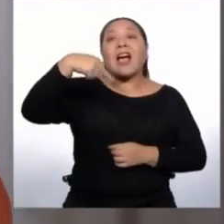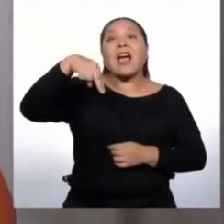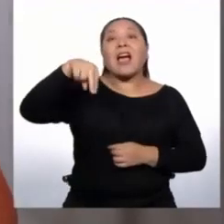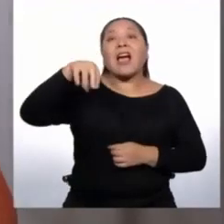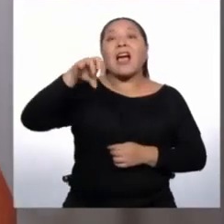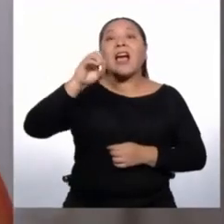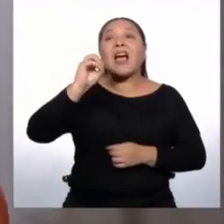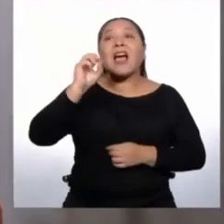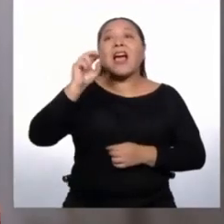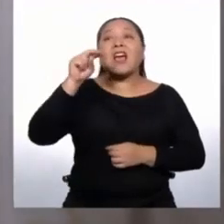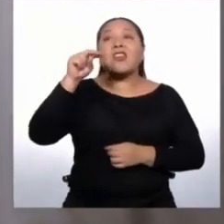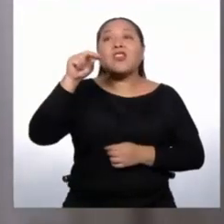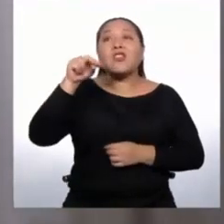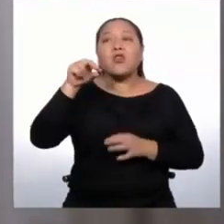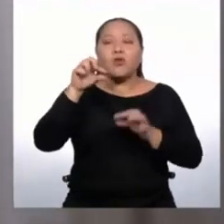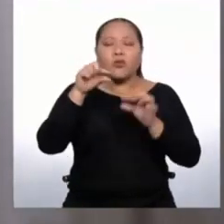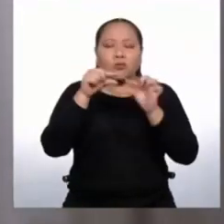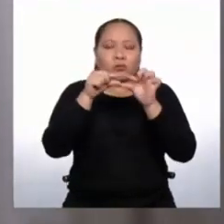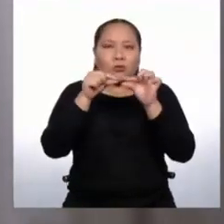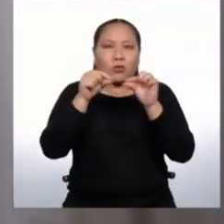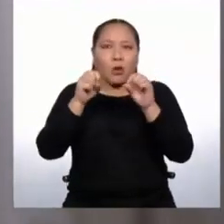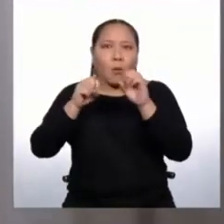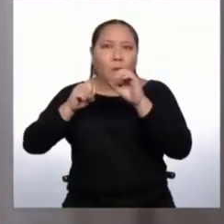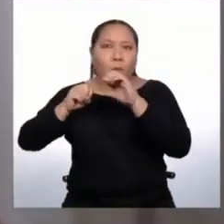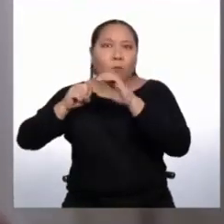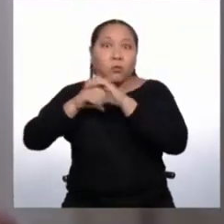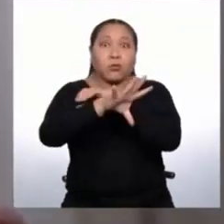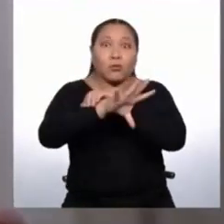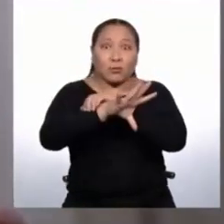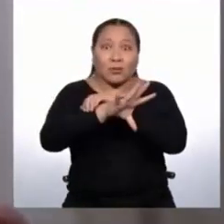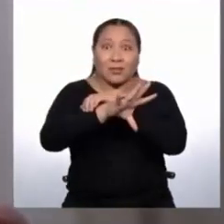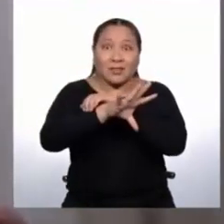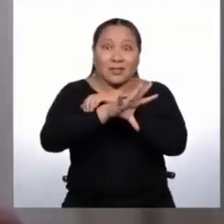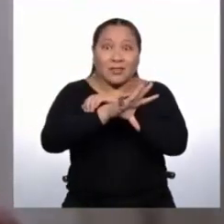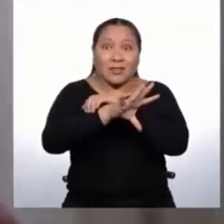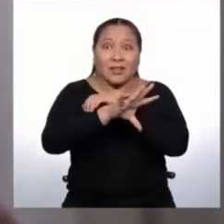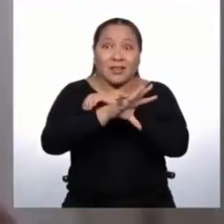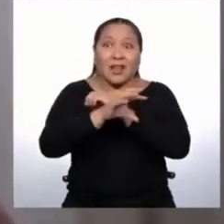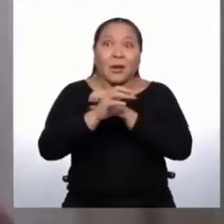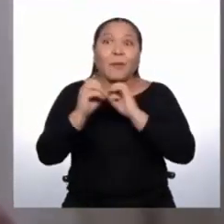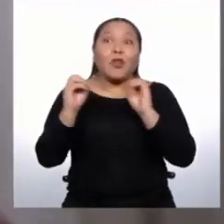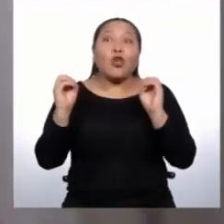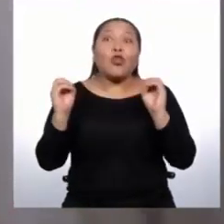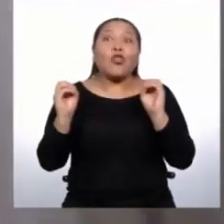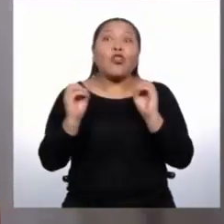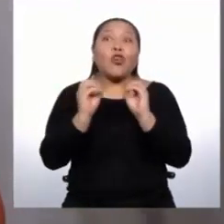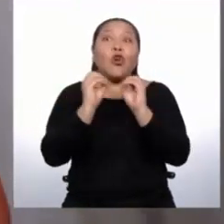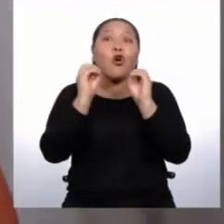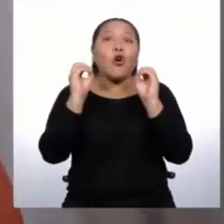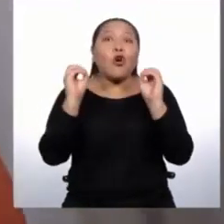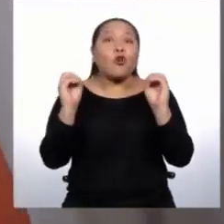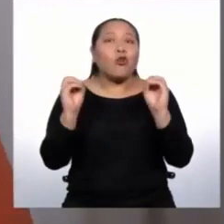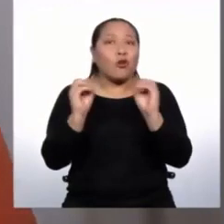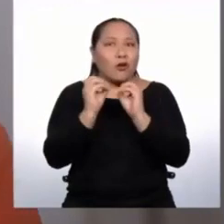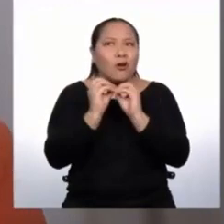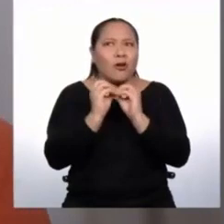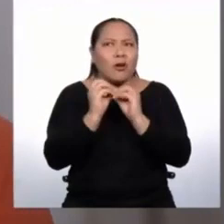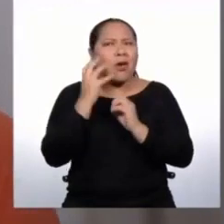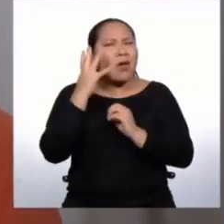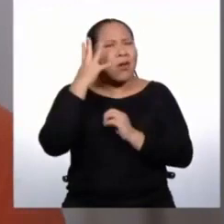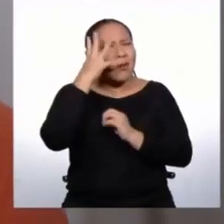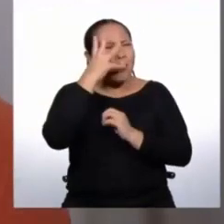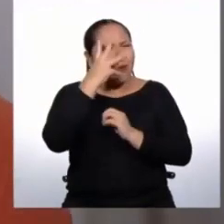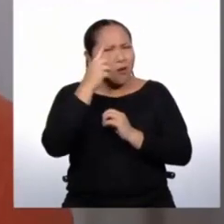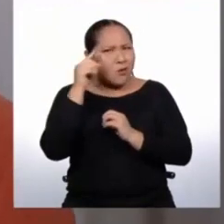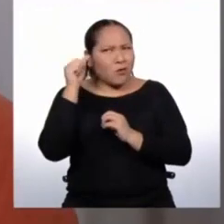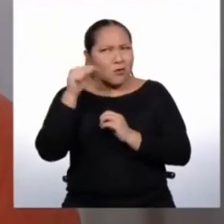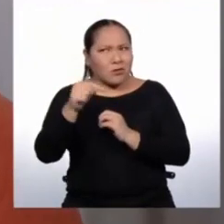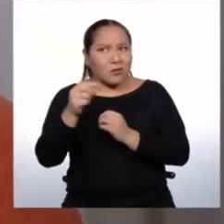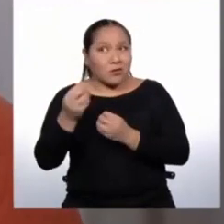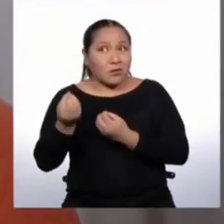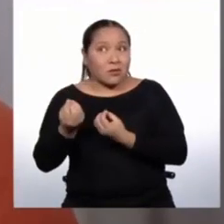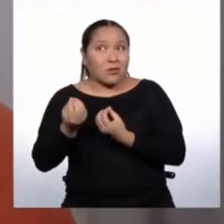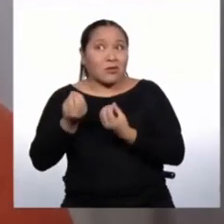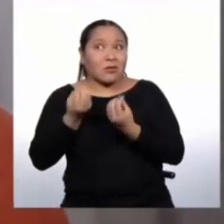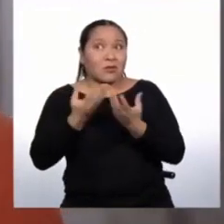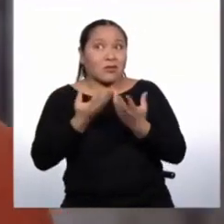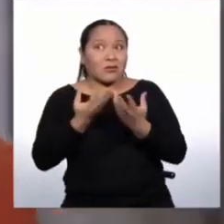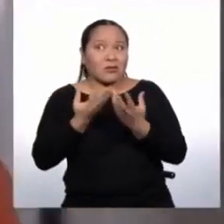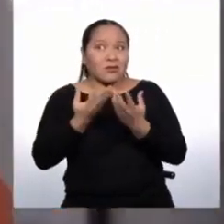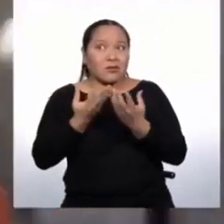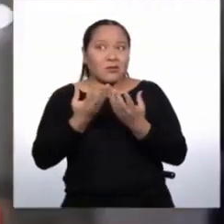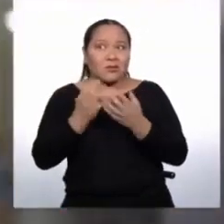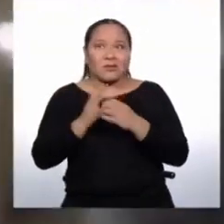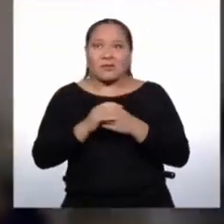una cureñita de filigrana de plata. Un trabajo primoroso. En fin, una obra